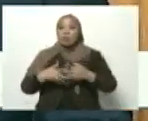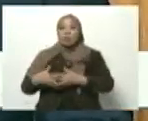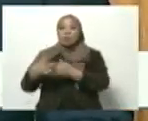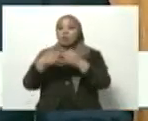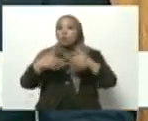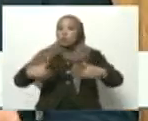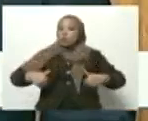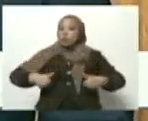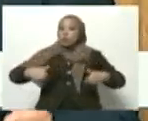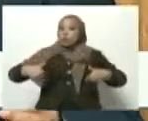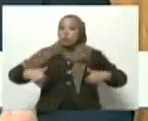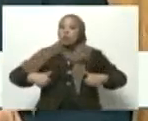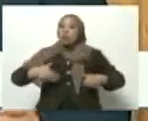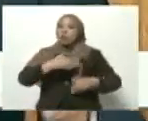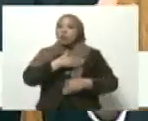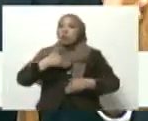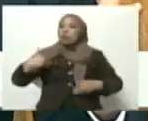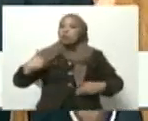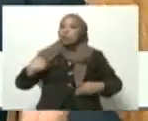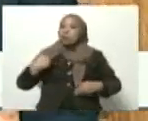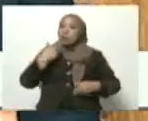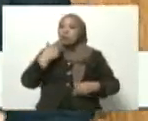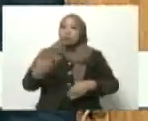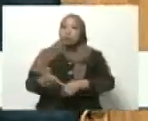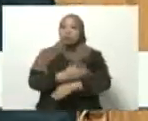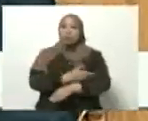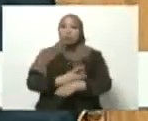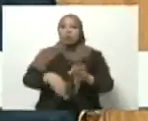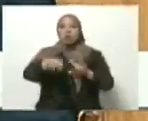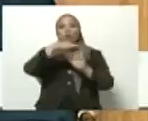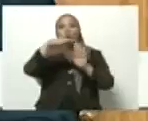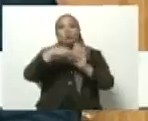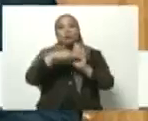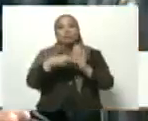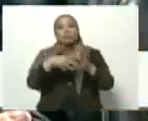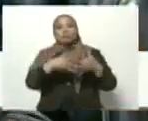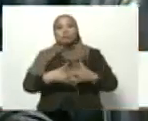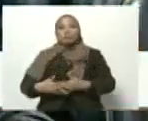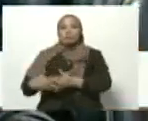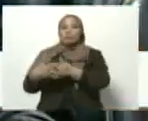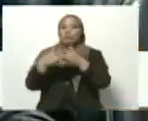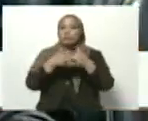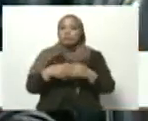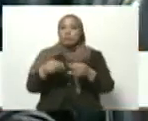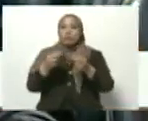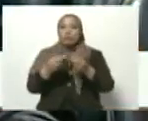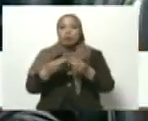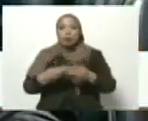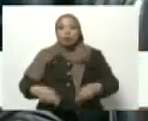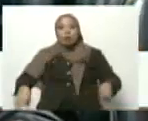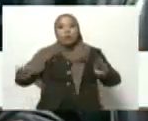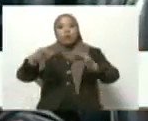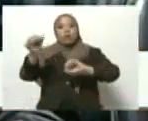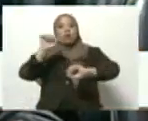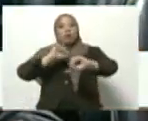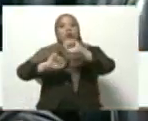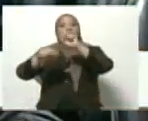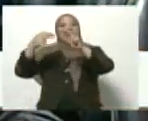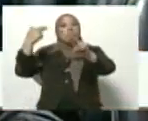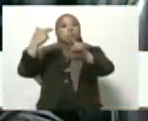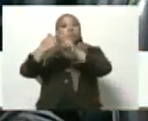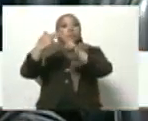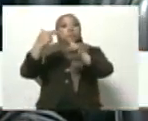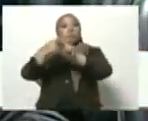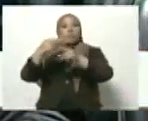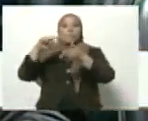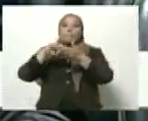a sufrir ahí. Ellos quieren, como dice, cuáles son las reglas, no son las de las Naciones Unidas. Las Naciones Unidas están en peligro en este momento. Todo lo que